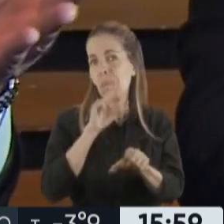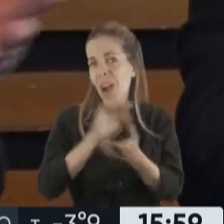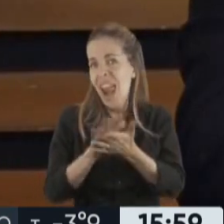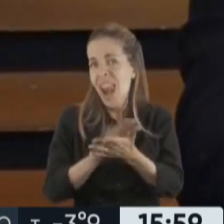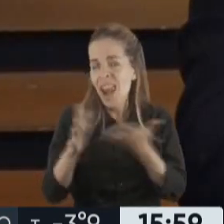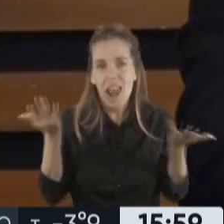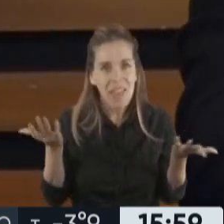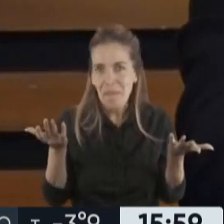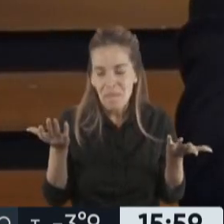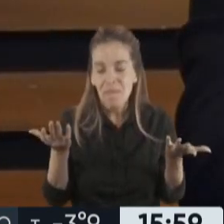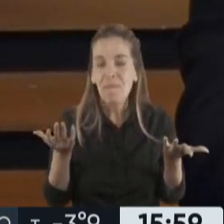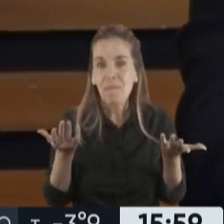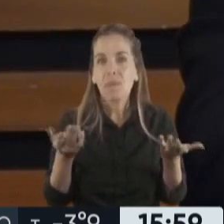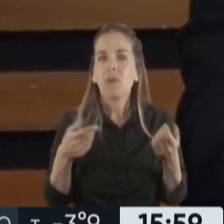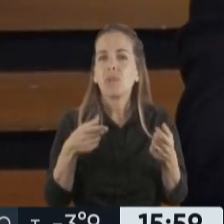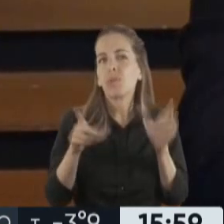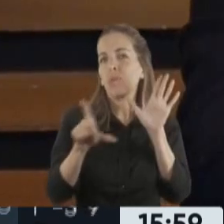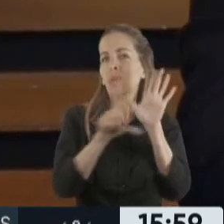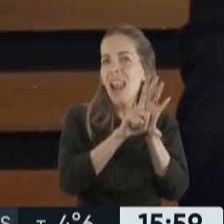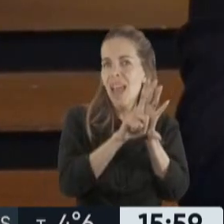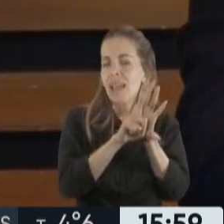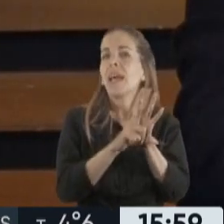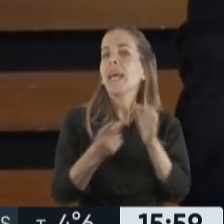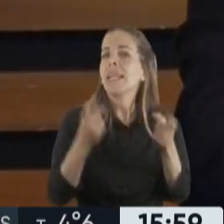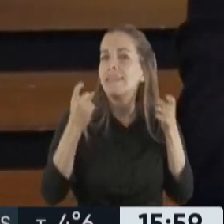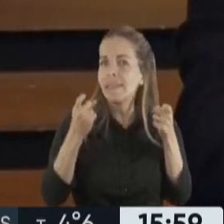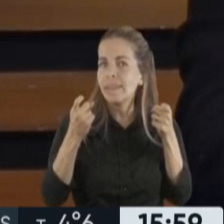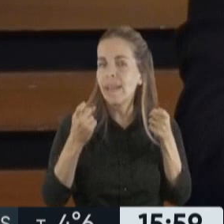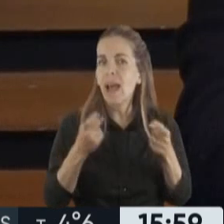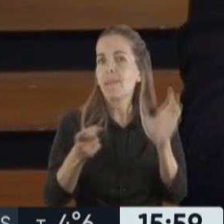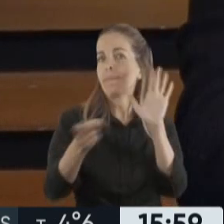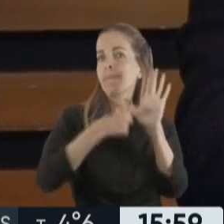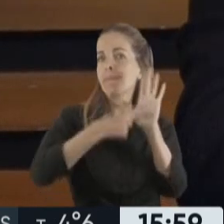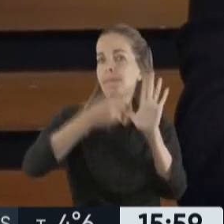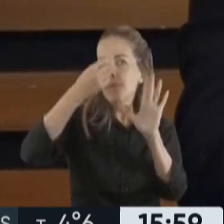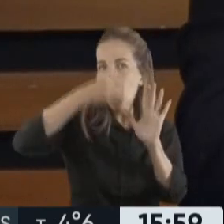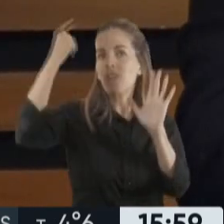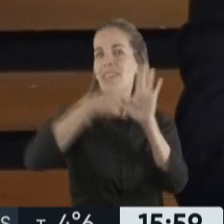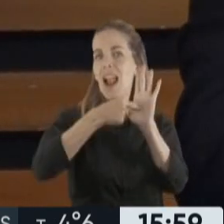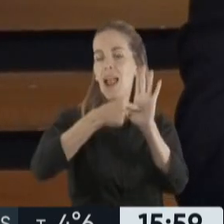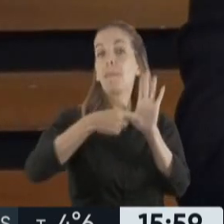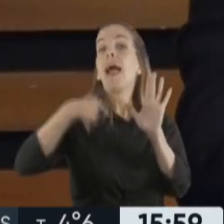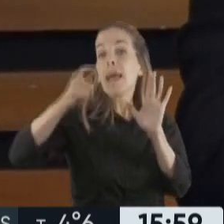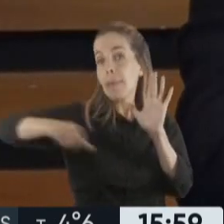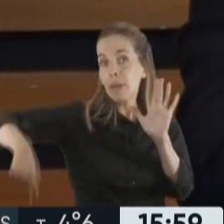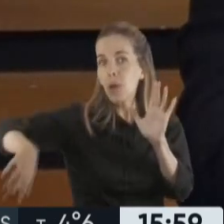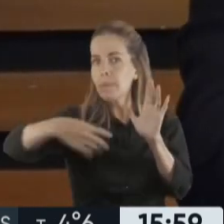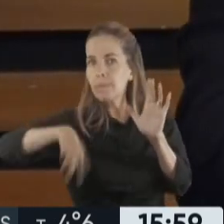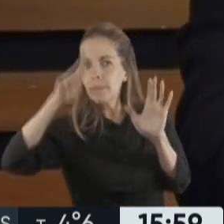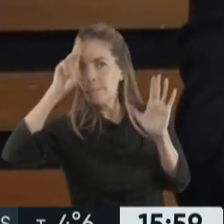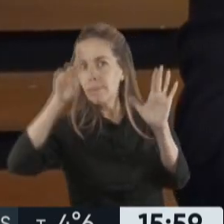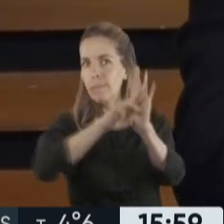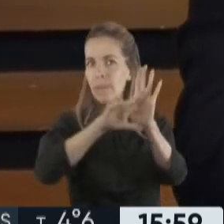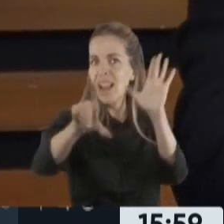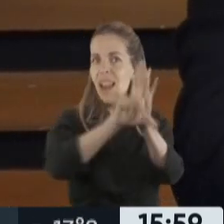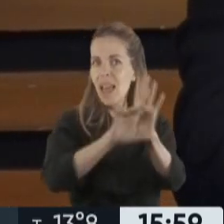nafta. Una ley necesita que se reglamente para que lo que dice la ley se cumpla. Y le